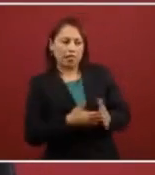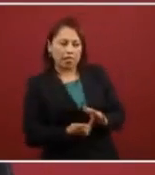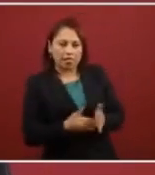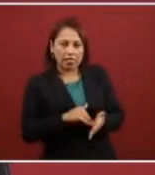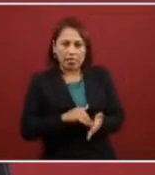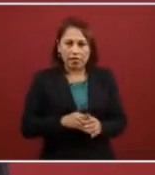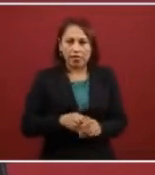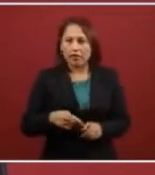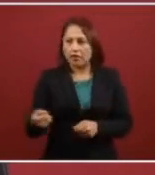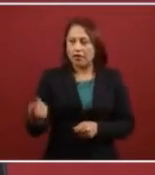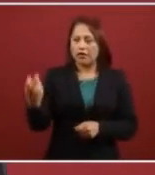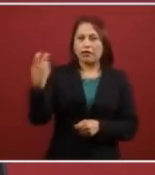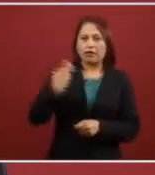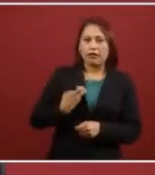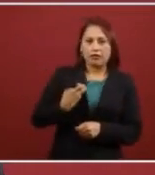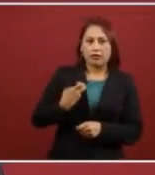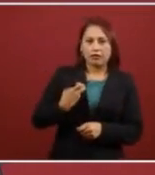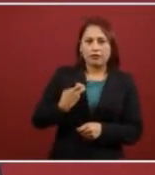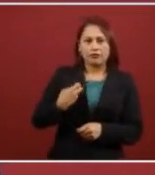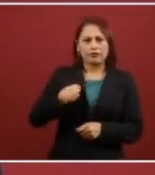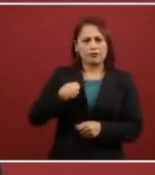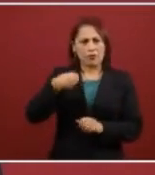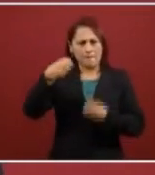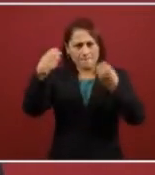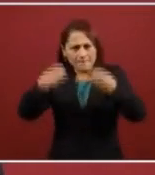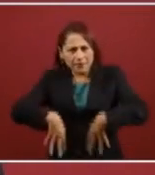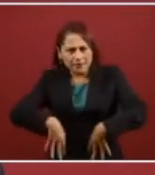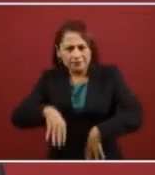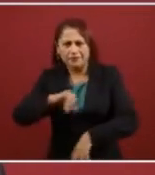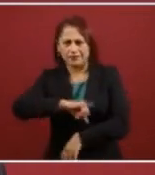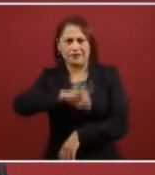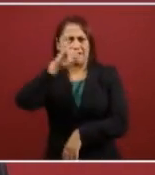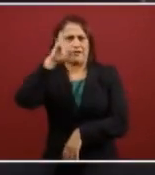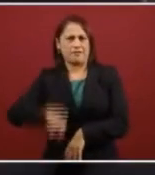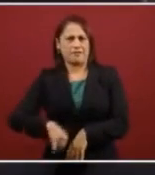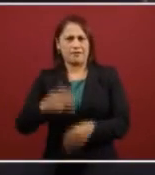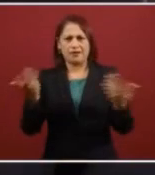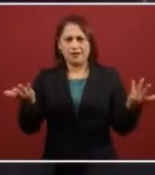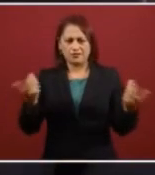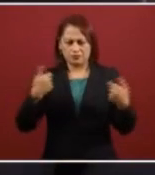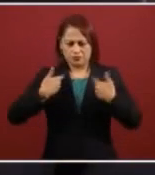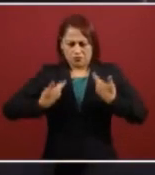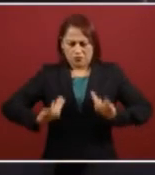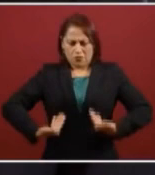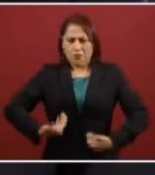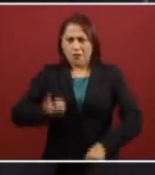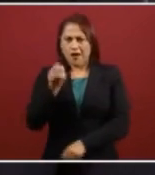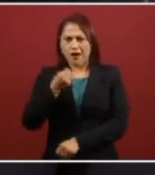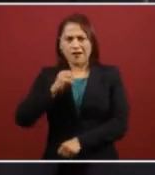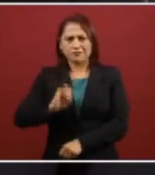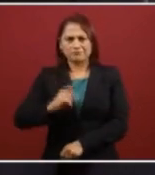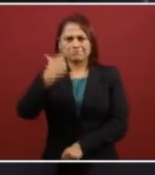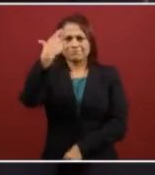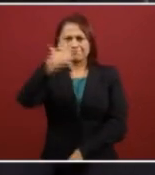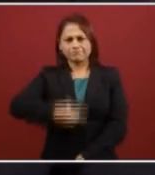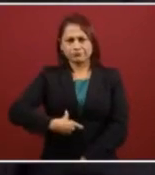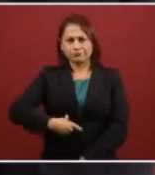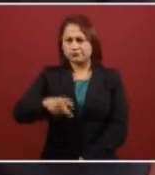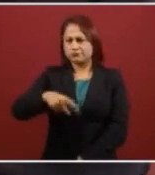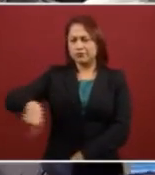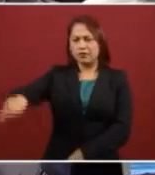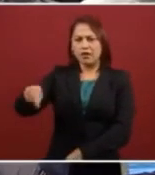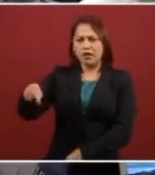han podido destruirme políticamente hablando. Never been able to destroy me politically speaking.